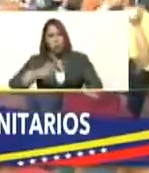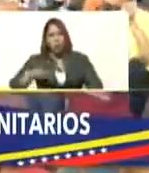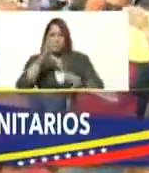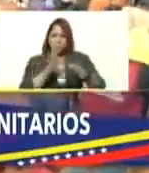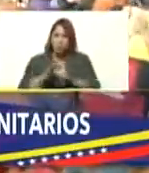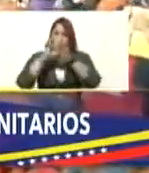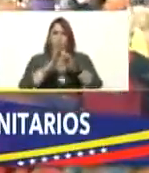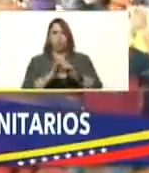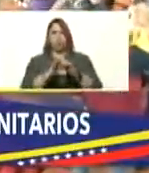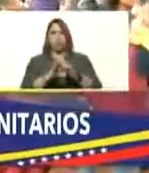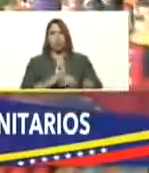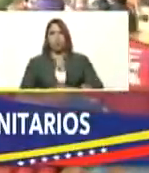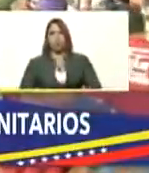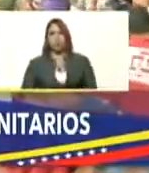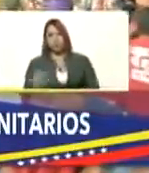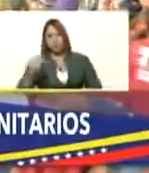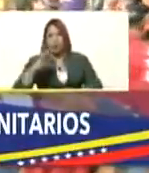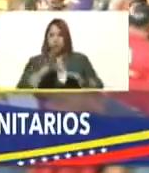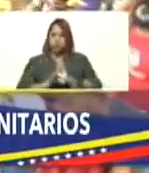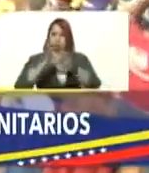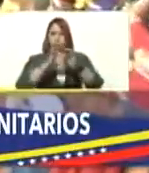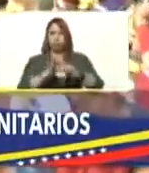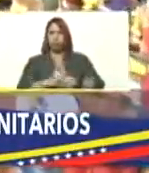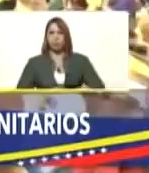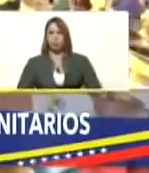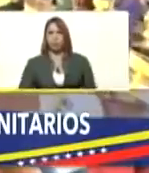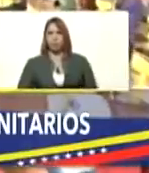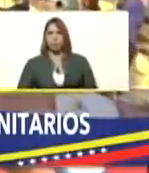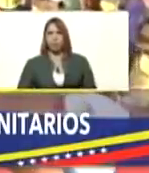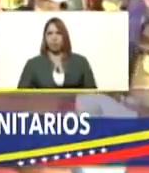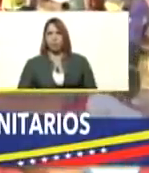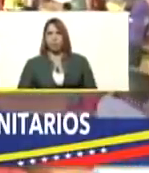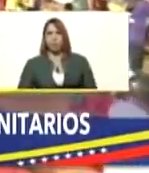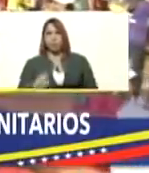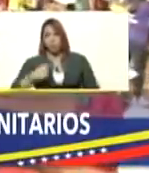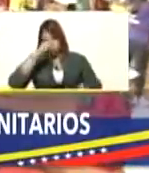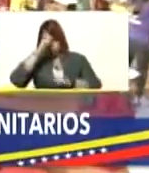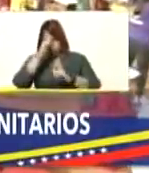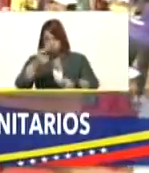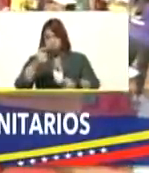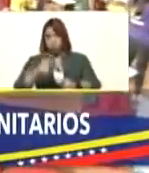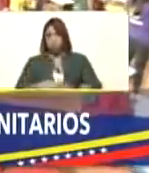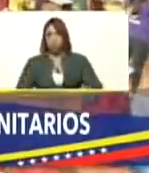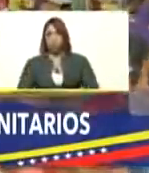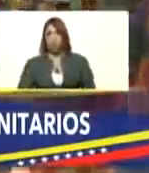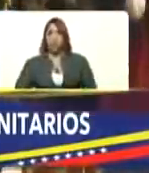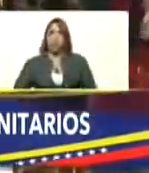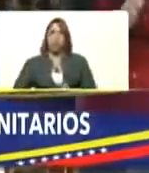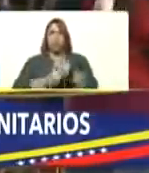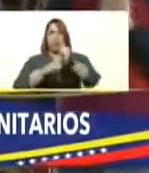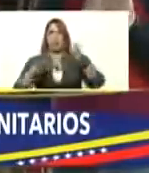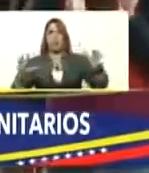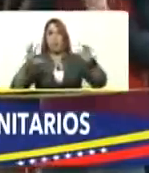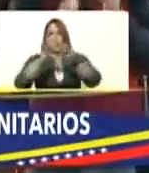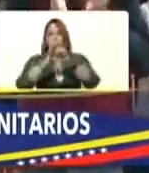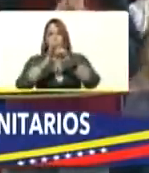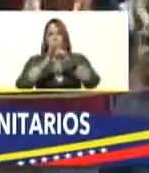¡Unión! ¡Unión! ¡Y más unión! Por eso reconozco este liderazgo unitario